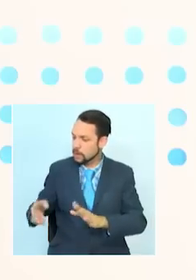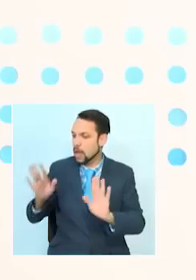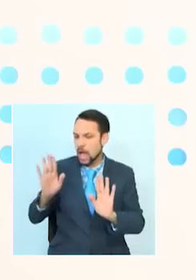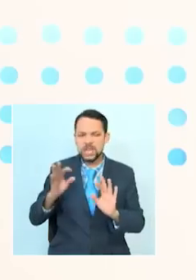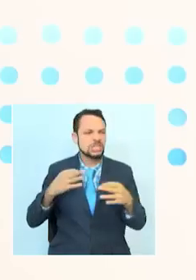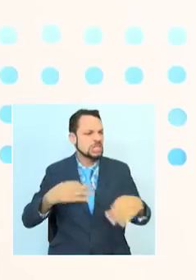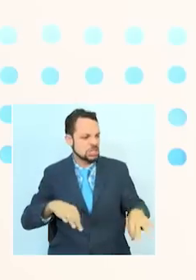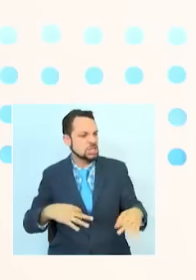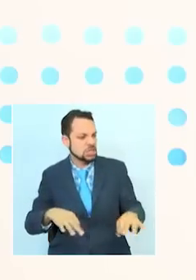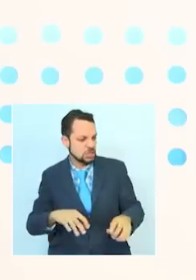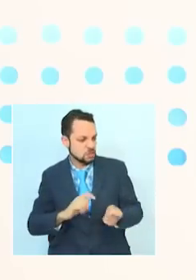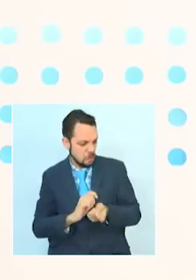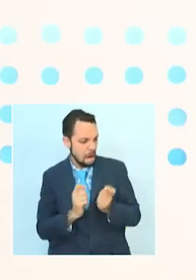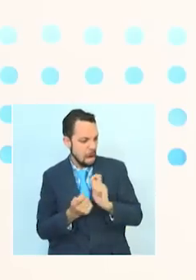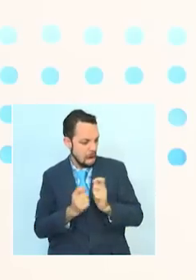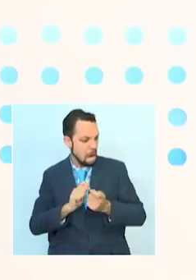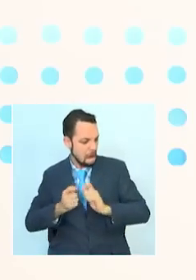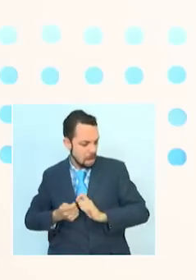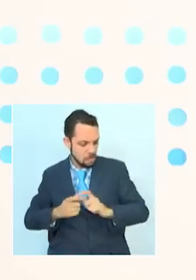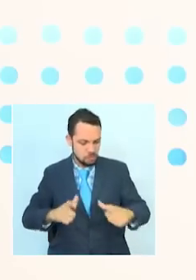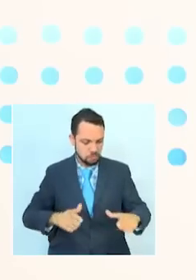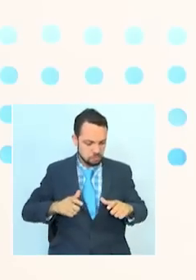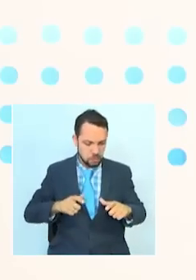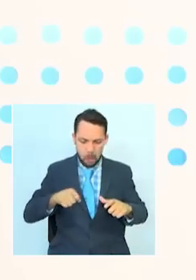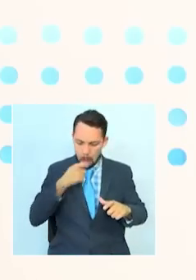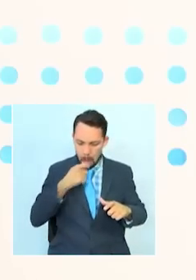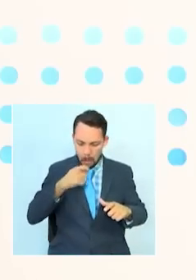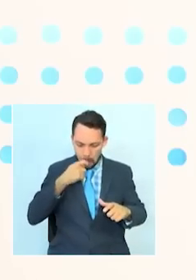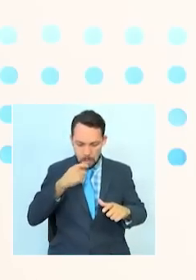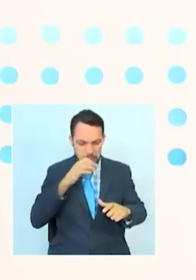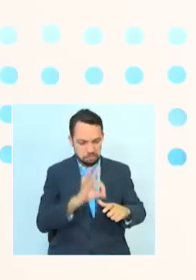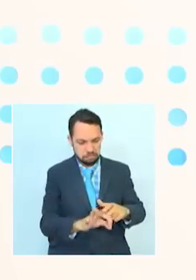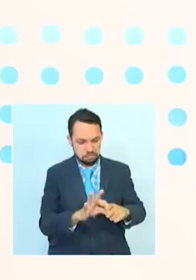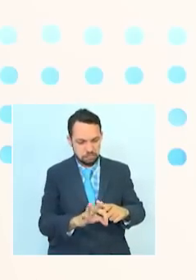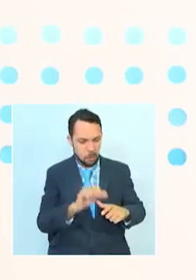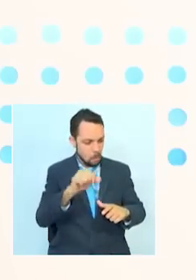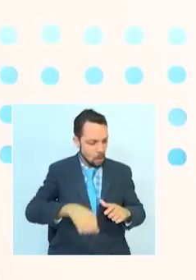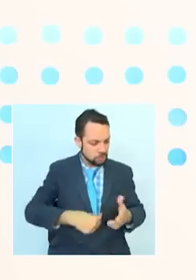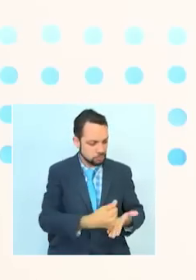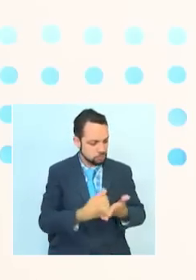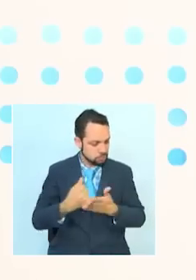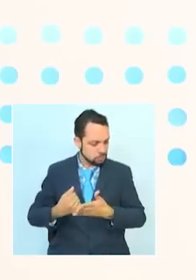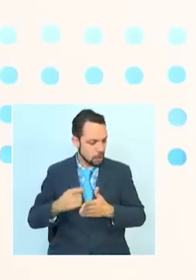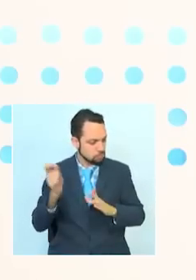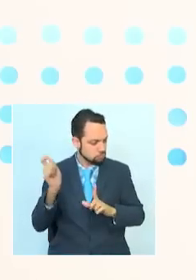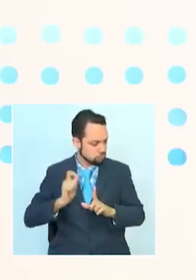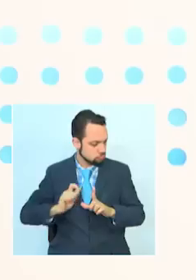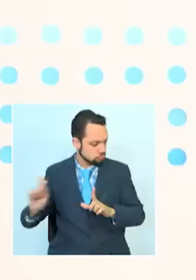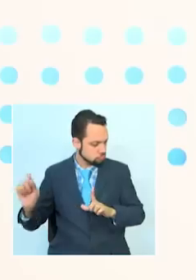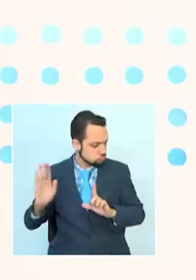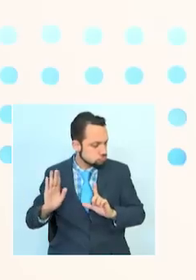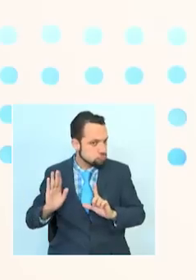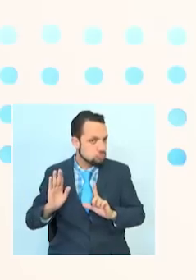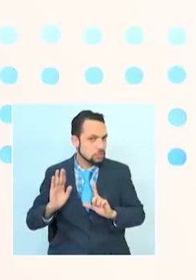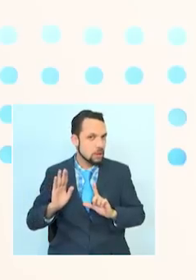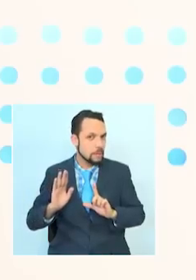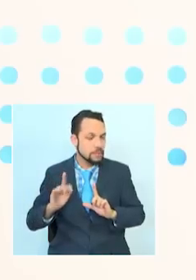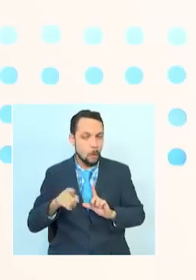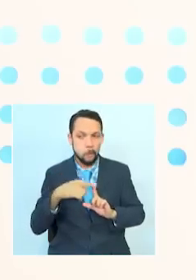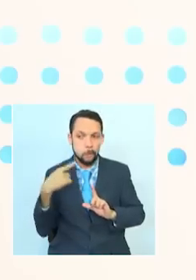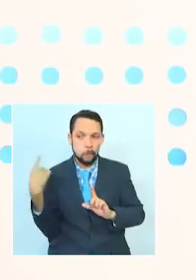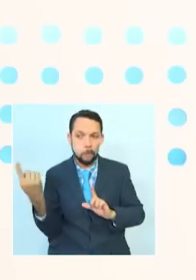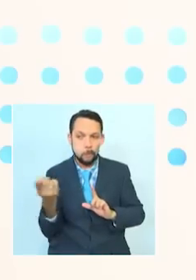sencilla cambiar la alimentación fundamentalmente para que no tengan eh espacio